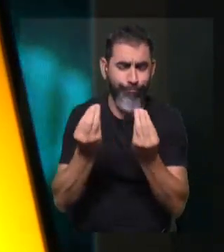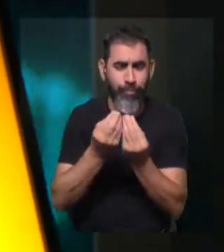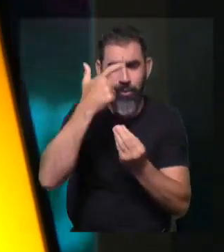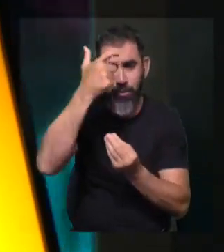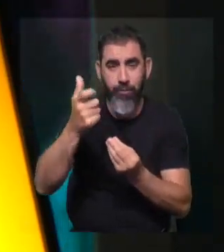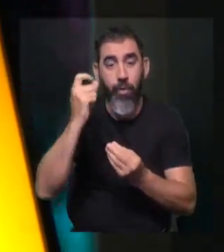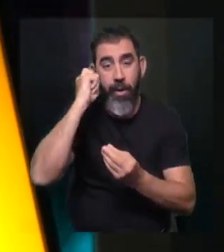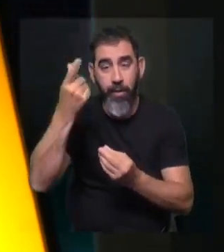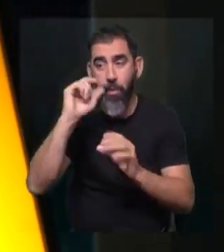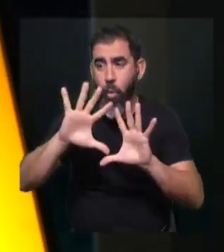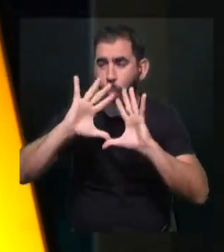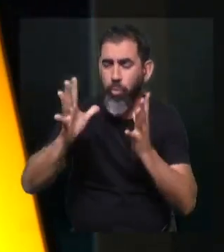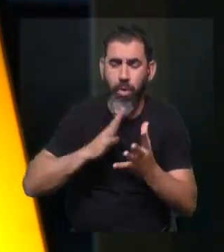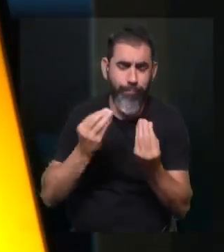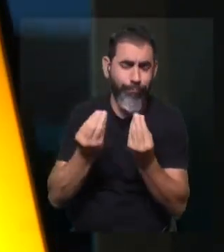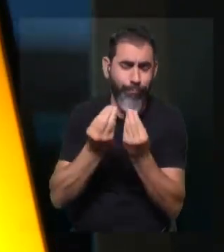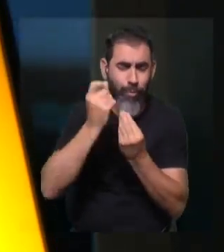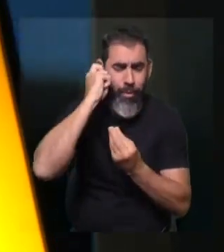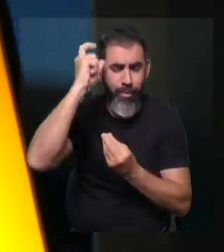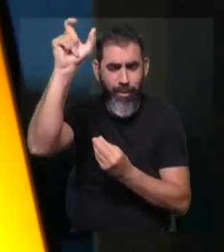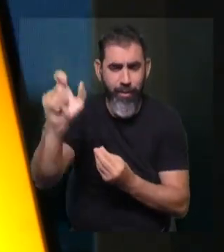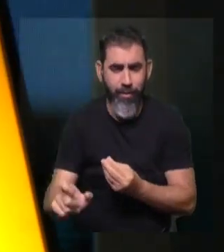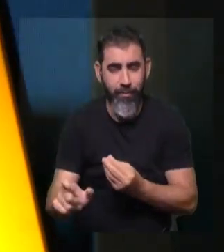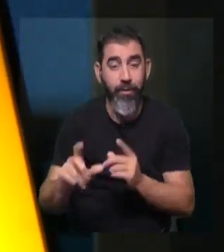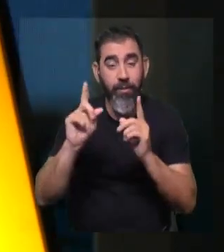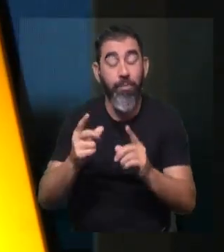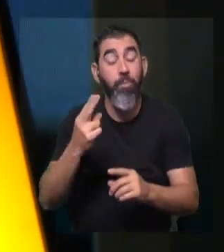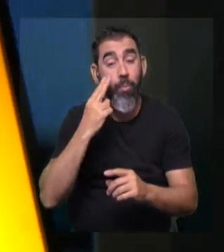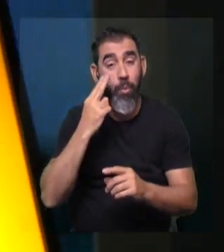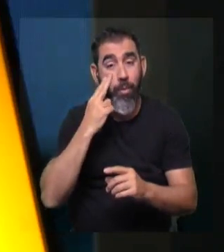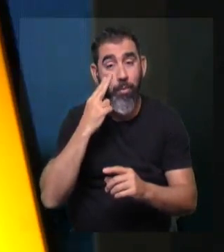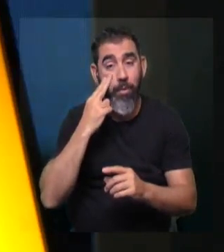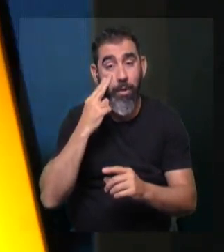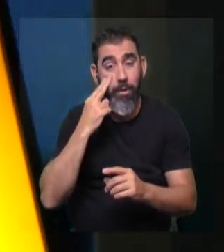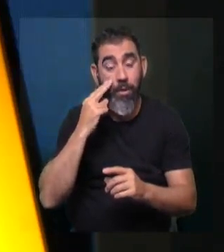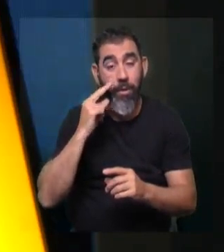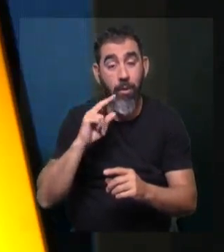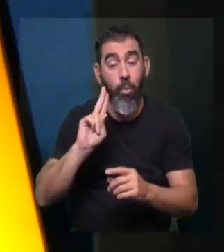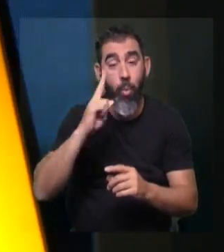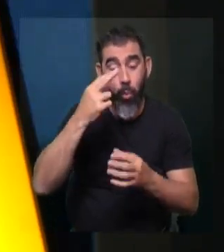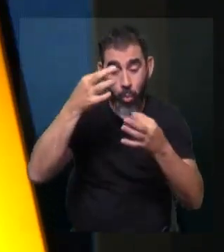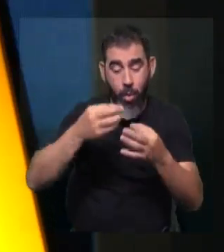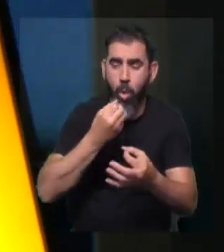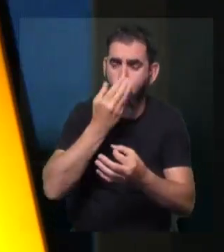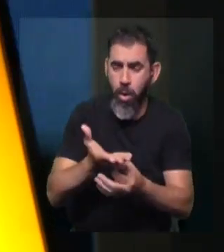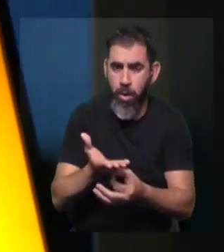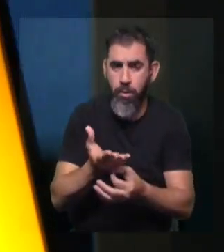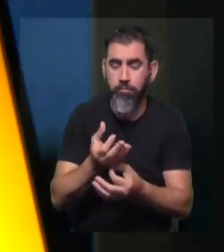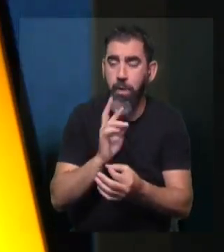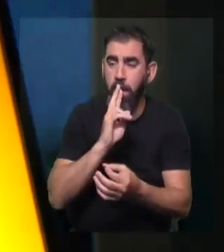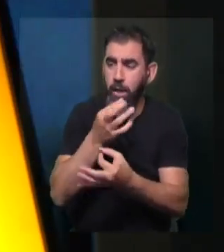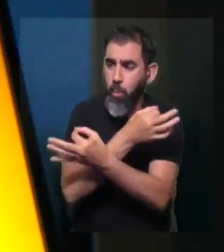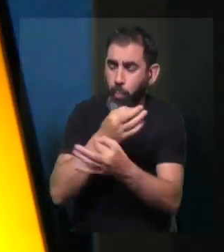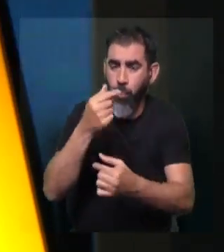Somos inteligentes, pero el mundo está lleno de científicos inteligentes. Y además tenemos un problema. Nuestra comunidad, que está bien, que es buena, que pudo dar respuesta a